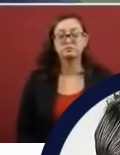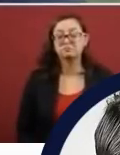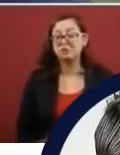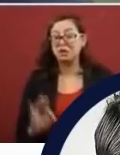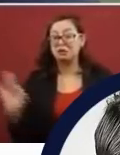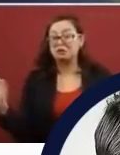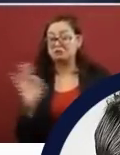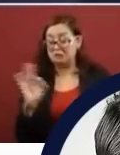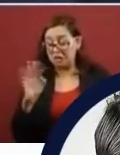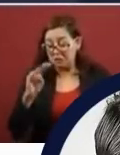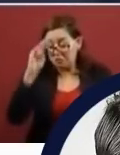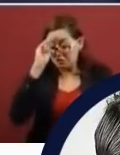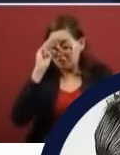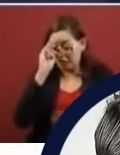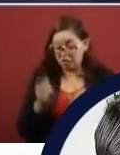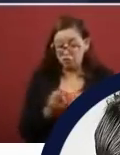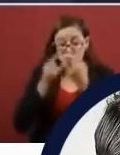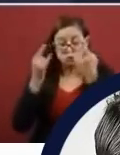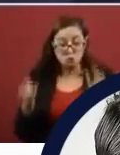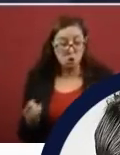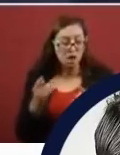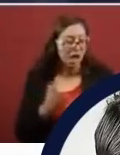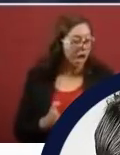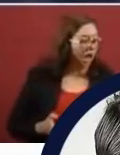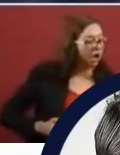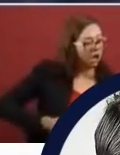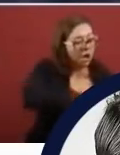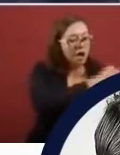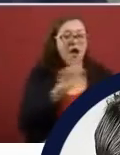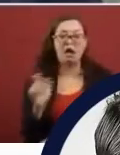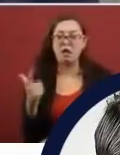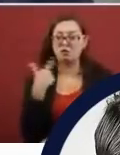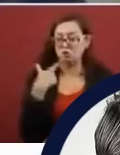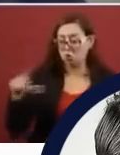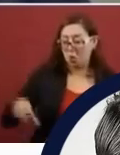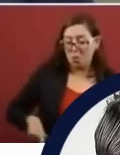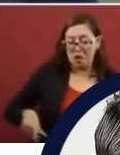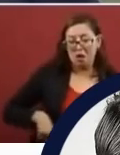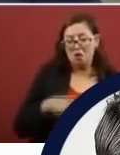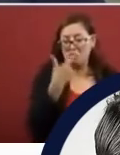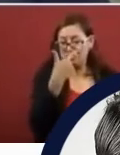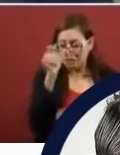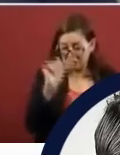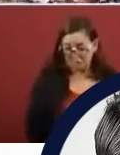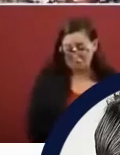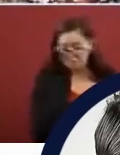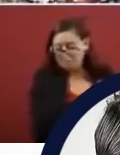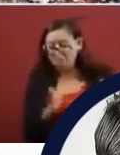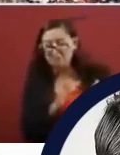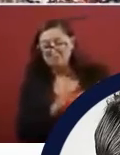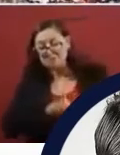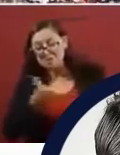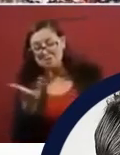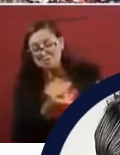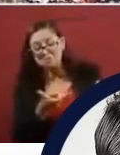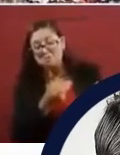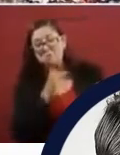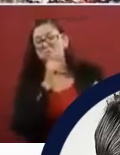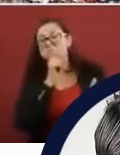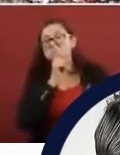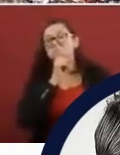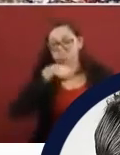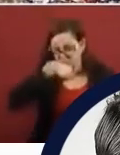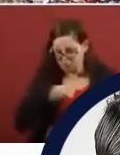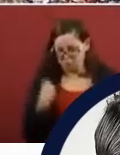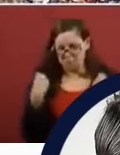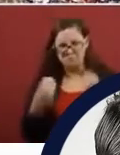El centro de becas de Claudio X González, bueno, también lo confronta. ¿Por qué? Porque sí hay una manera